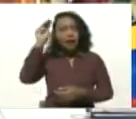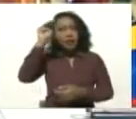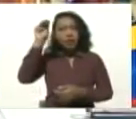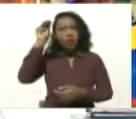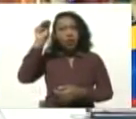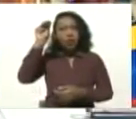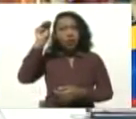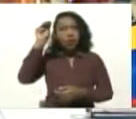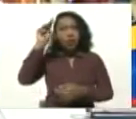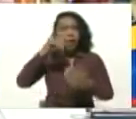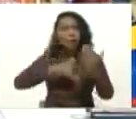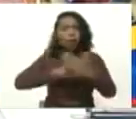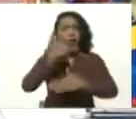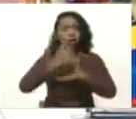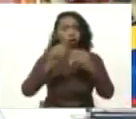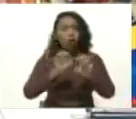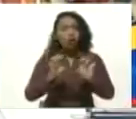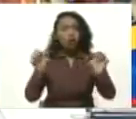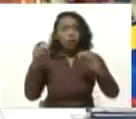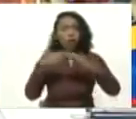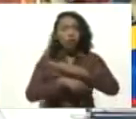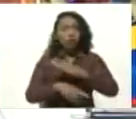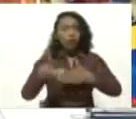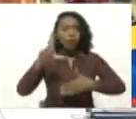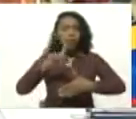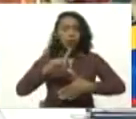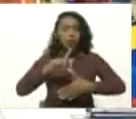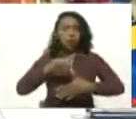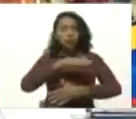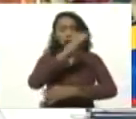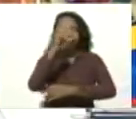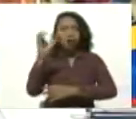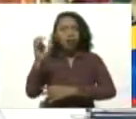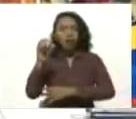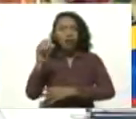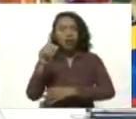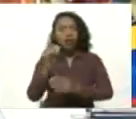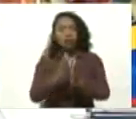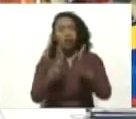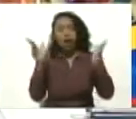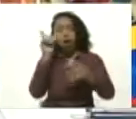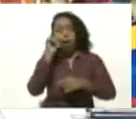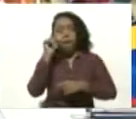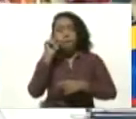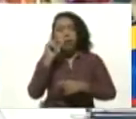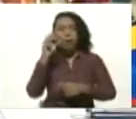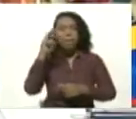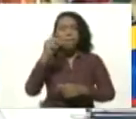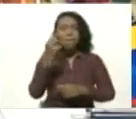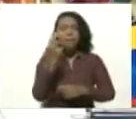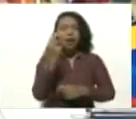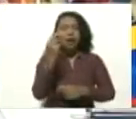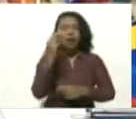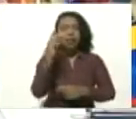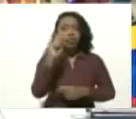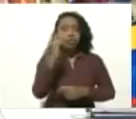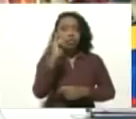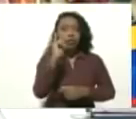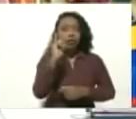el proyecto educativo profundo latinoamericanista y caribeño del gran José Martí de